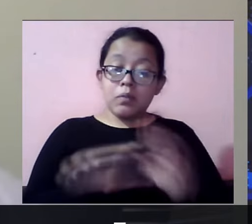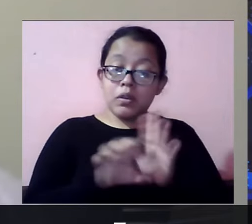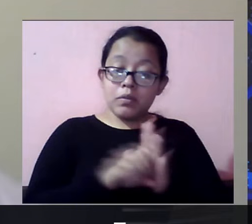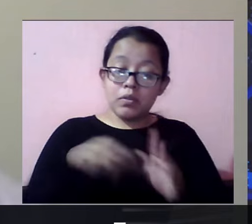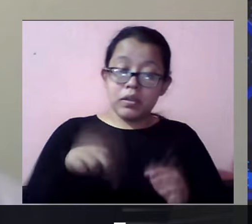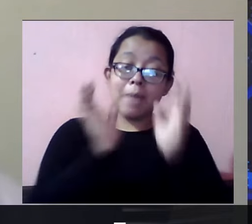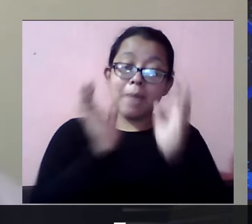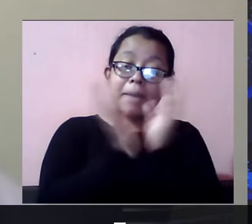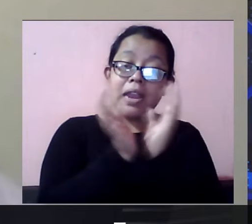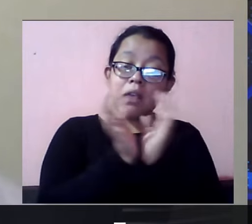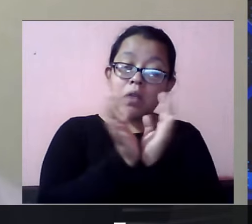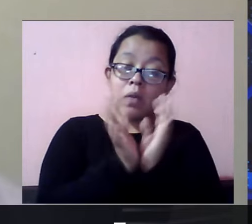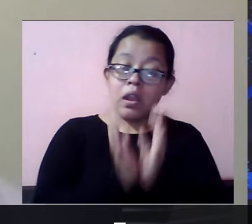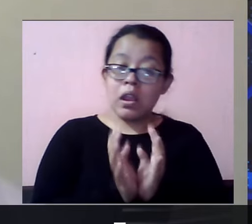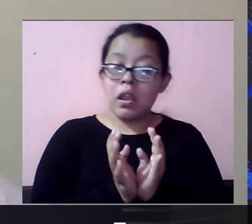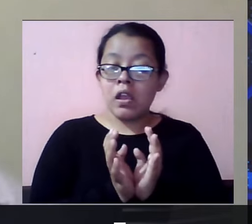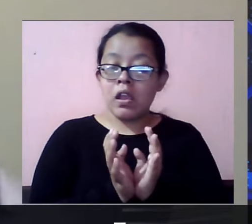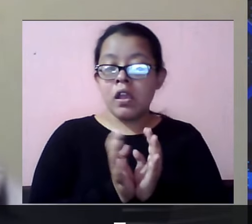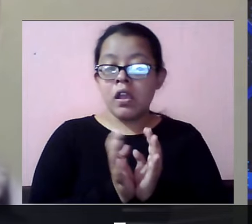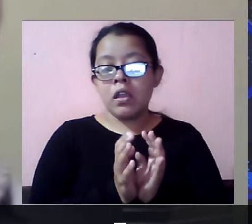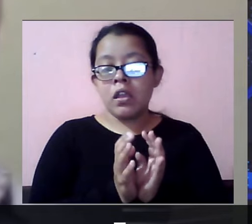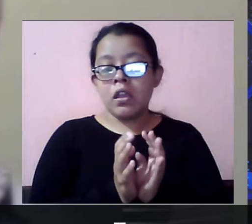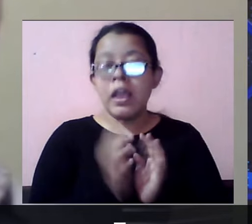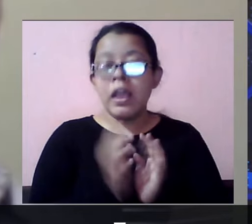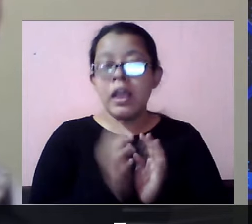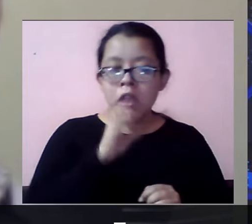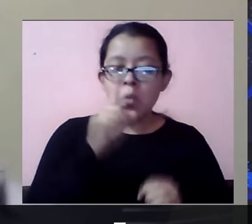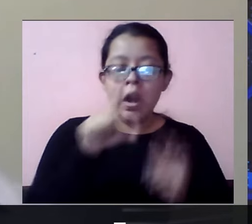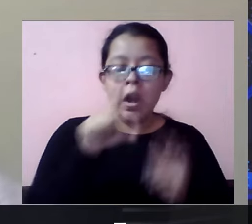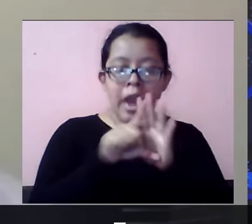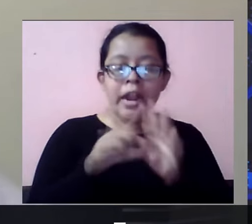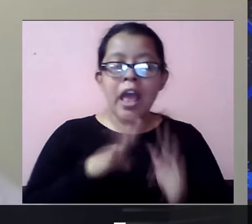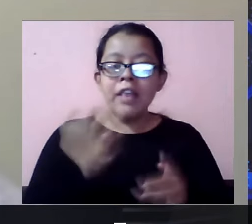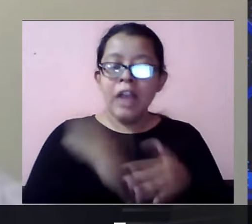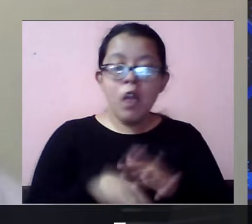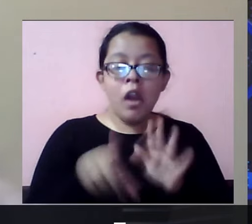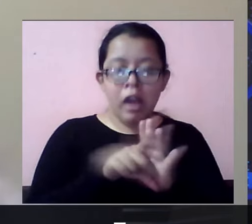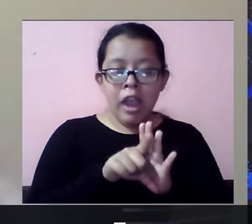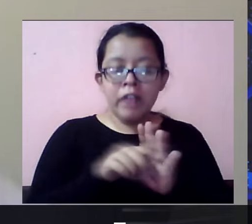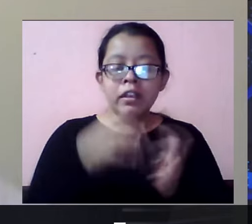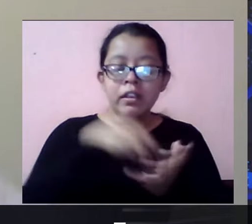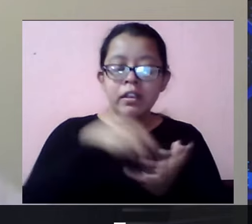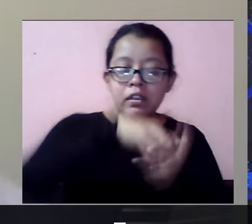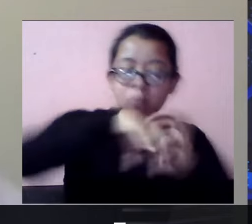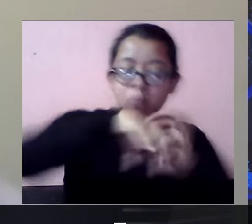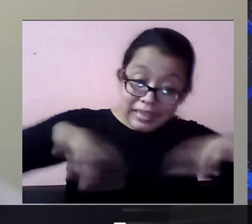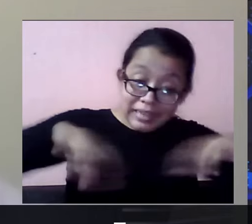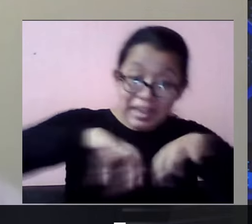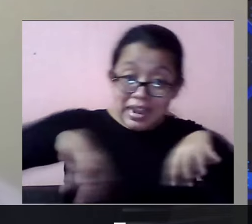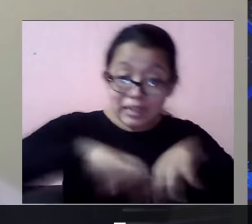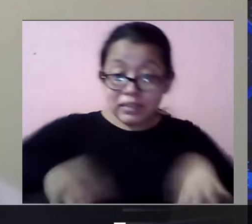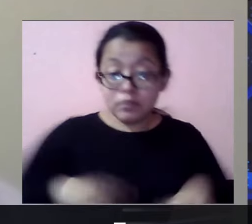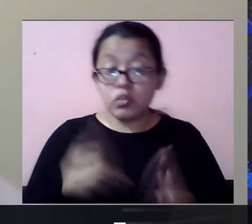es un mandato que está en la ley de descentralización, está en el Código Municipal. Todo lo que es la parte de urbanismo, de